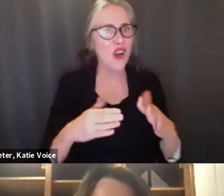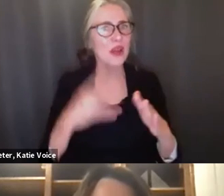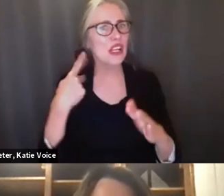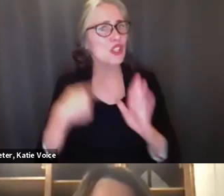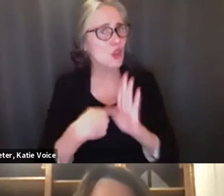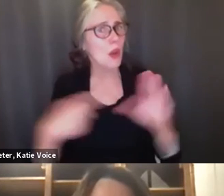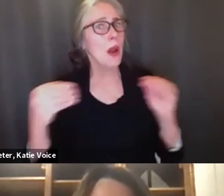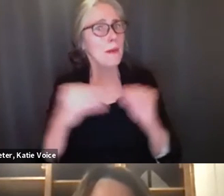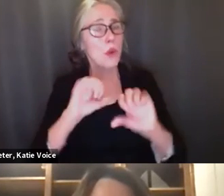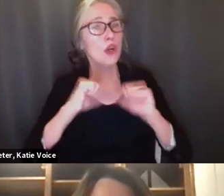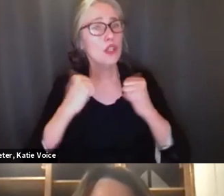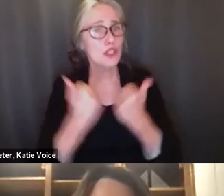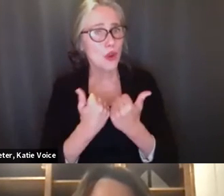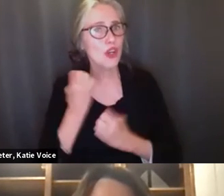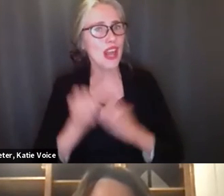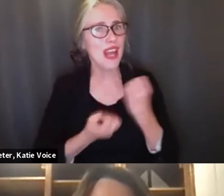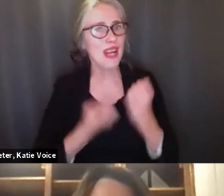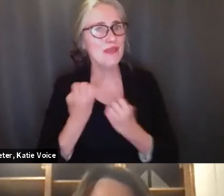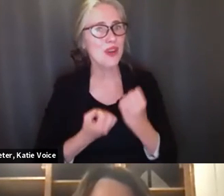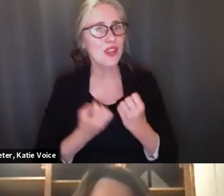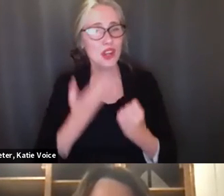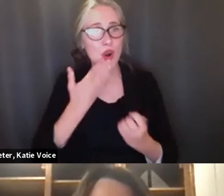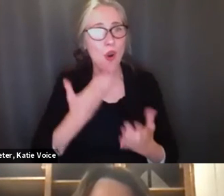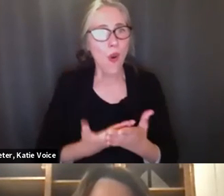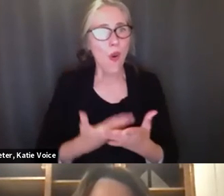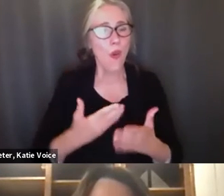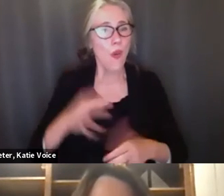Próxima diapositiva. Ahora le voy a hacer la palabra a Michelle.